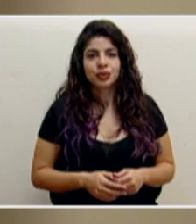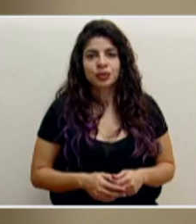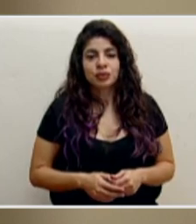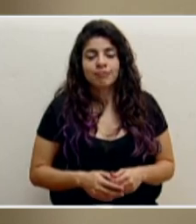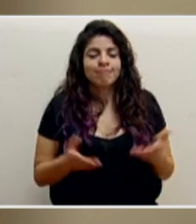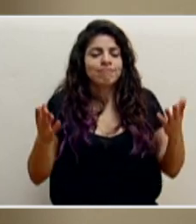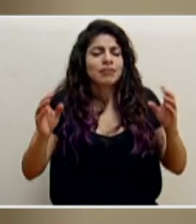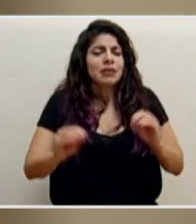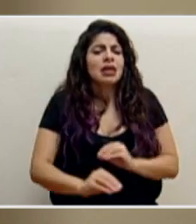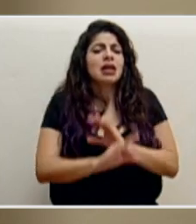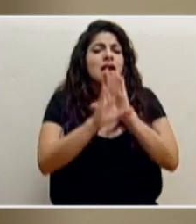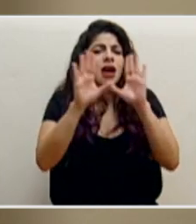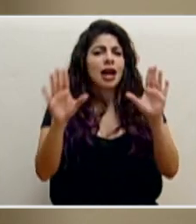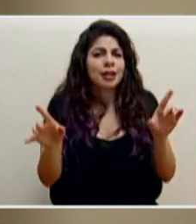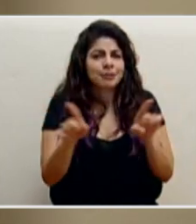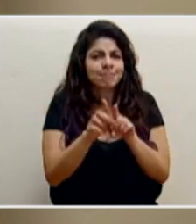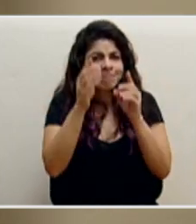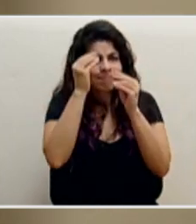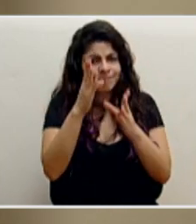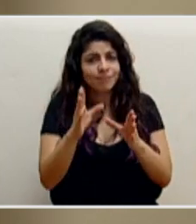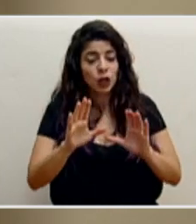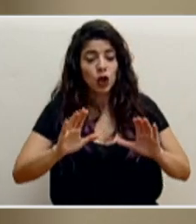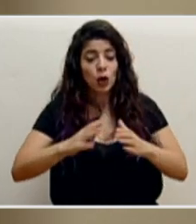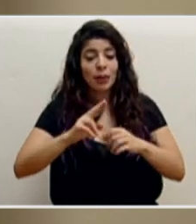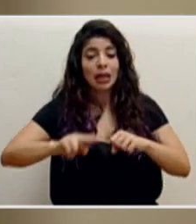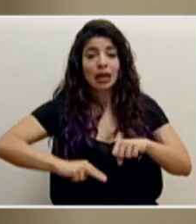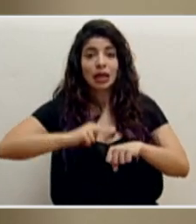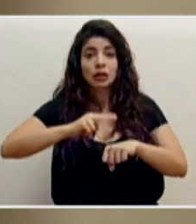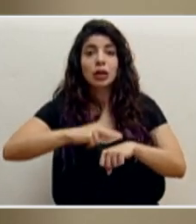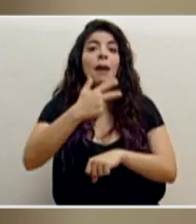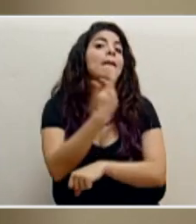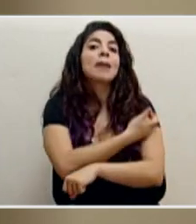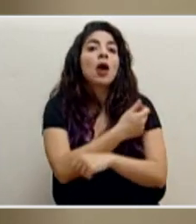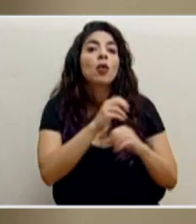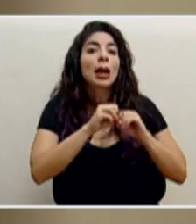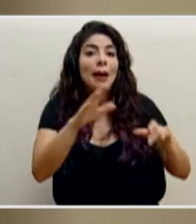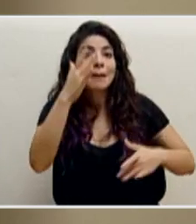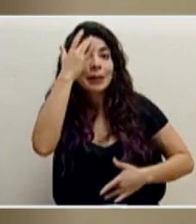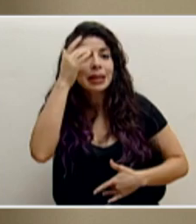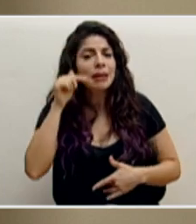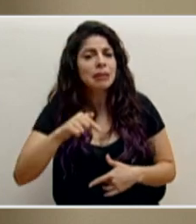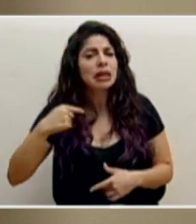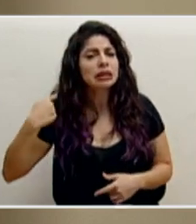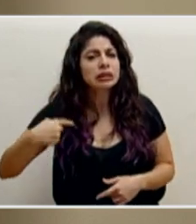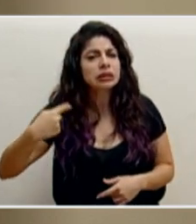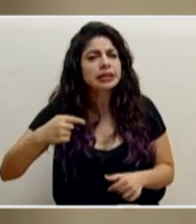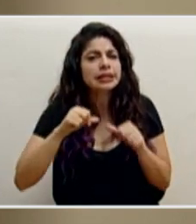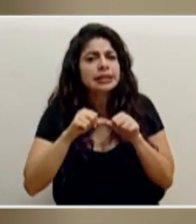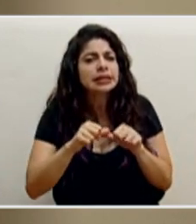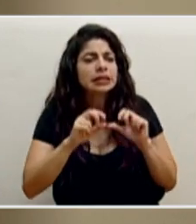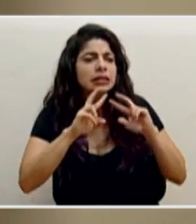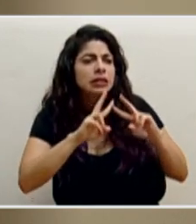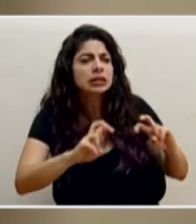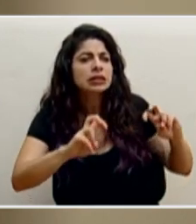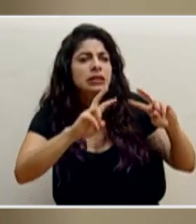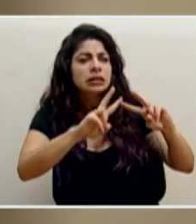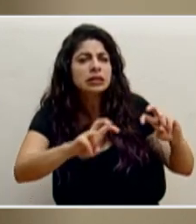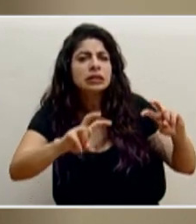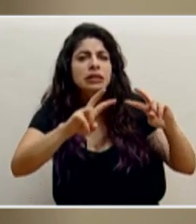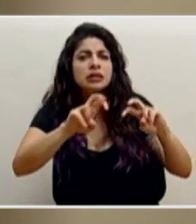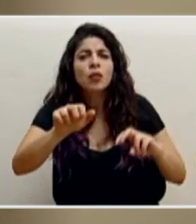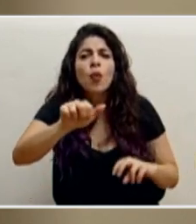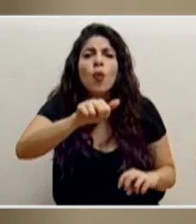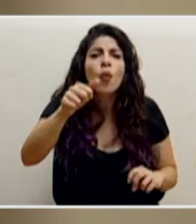Es claro también indicar que la Comisión Nacional de Vacunación y Epidemiología se mantiene un análisis constante de otros